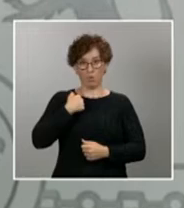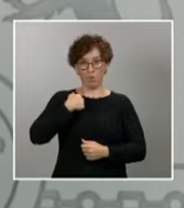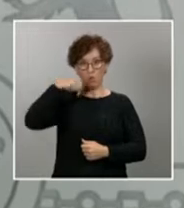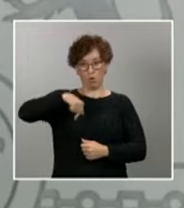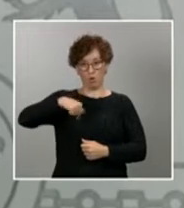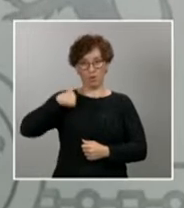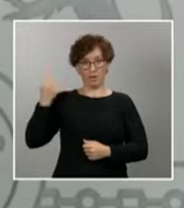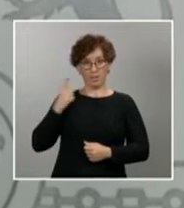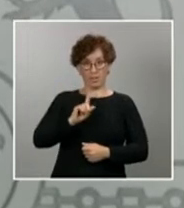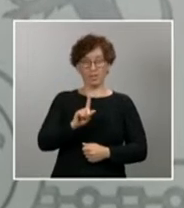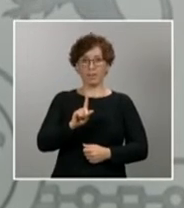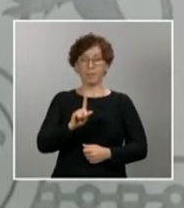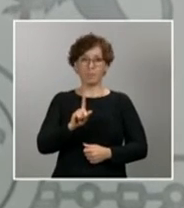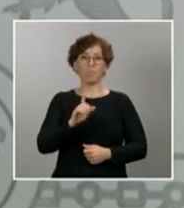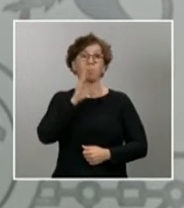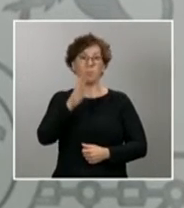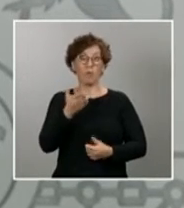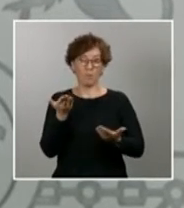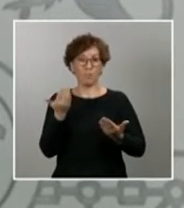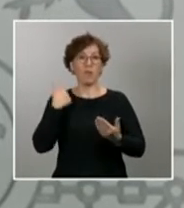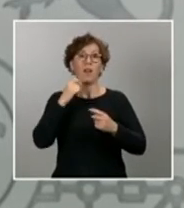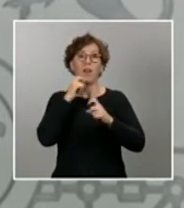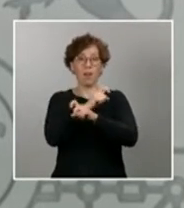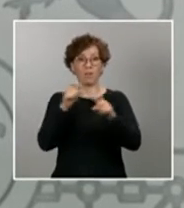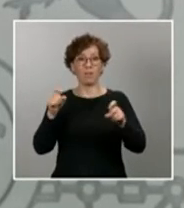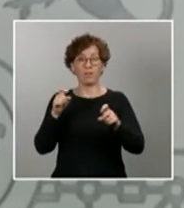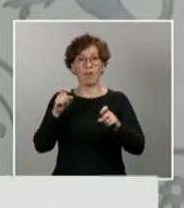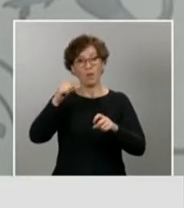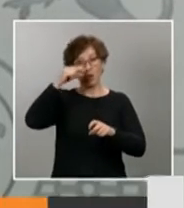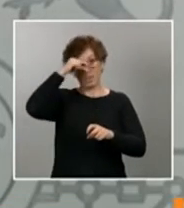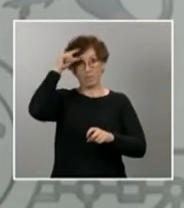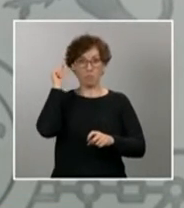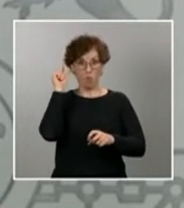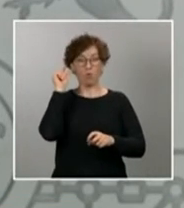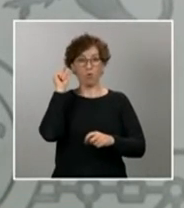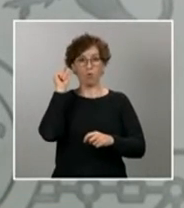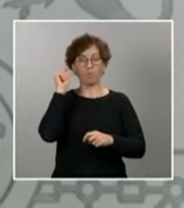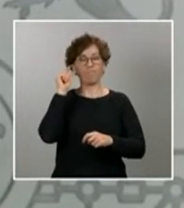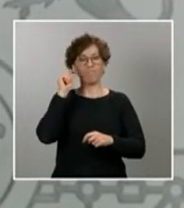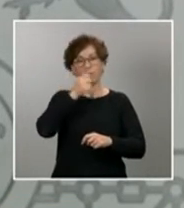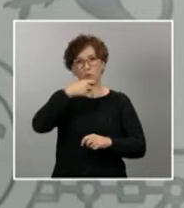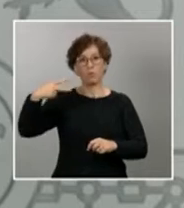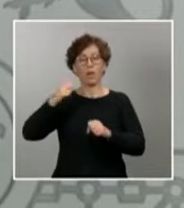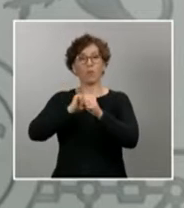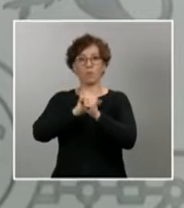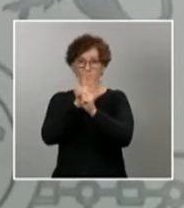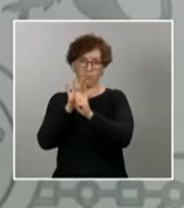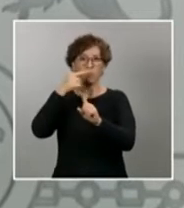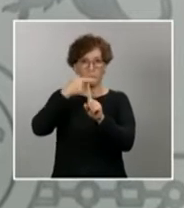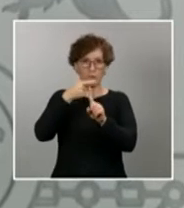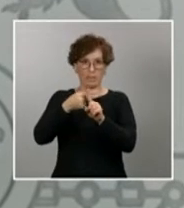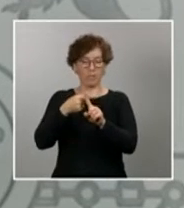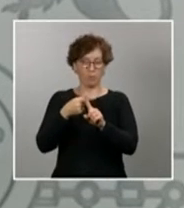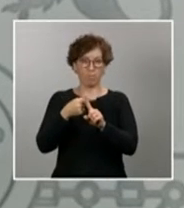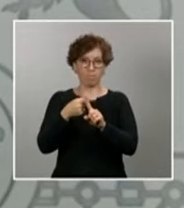porque ya, como ya se les ha avisado, Fernando Simón ha dado positivo en el test de coronavirus, presentó ayer